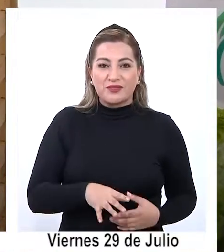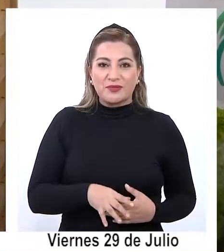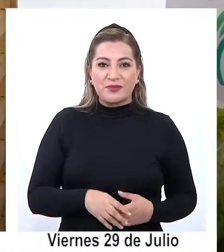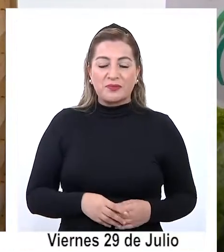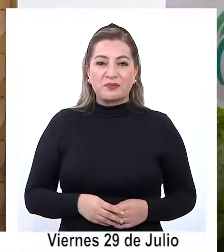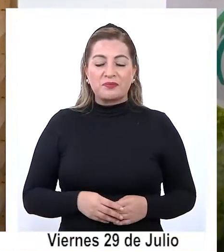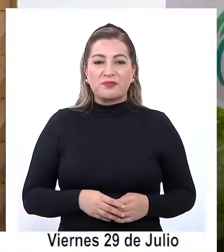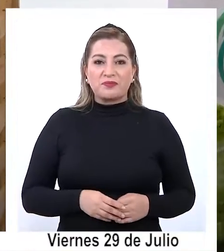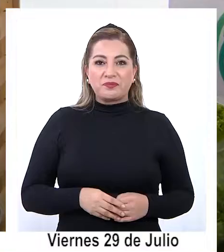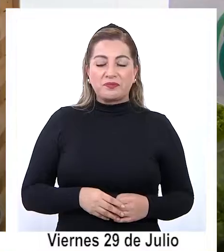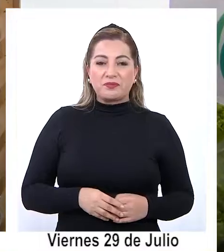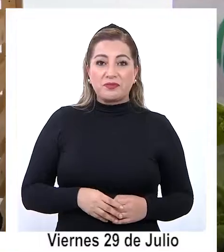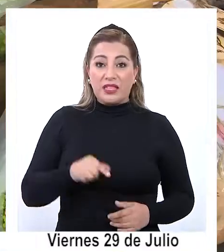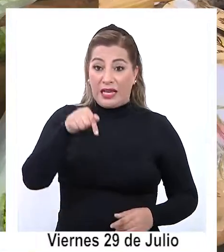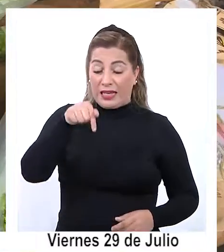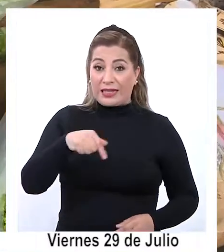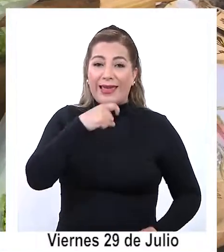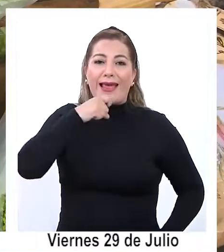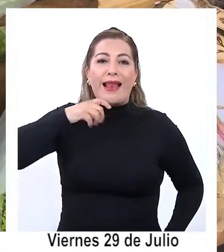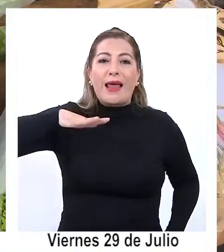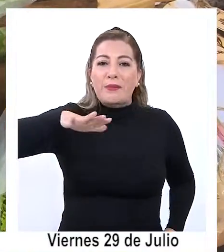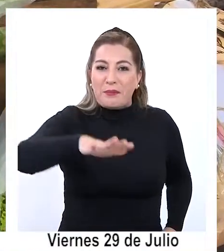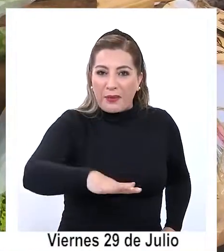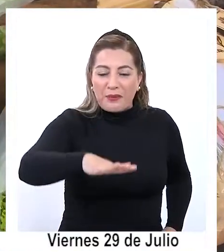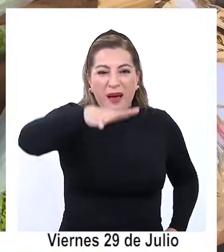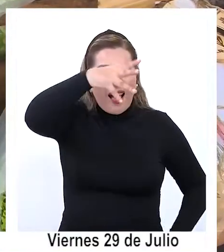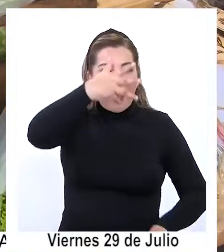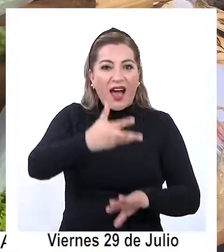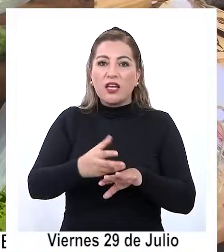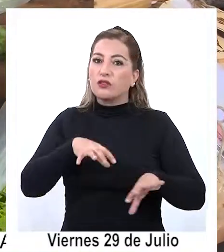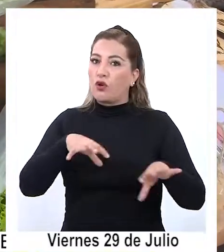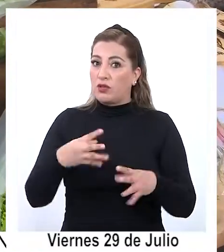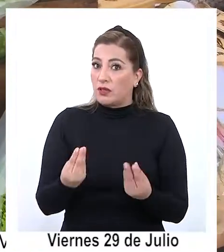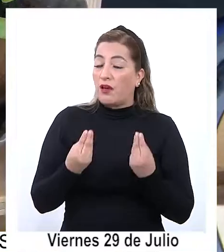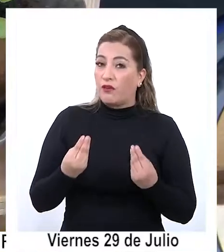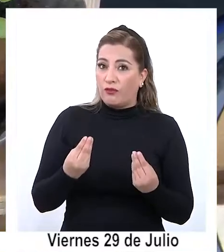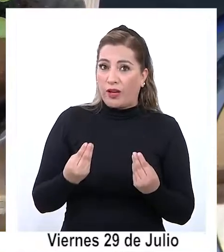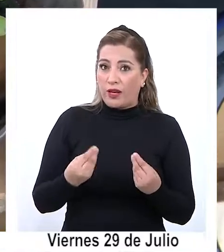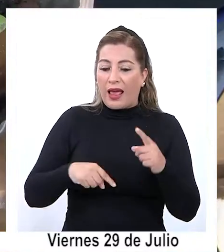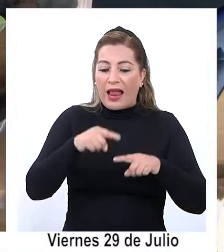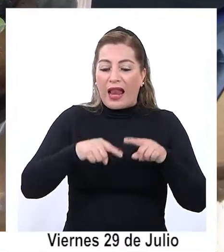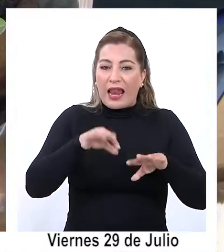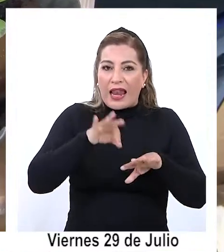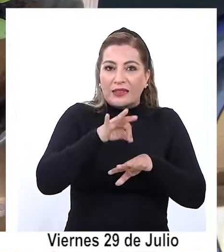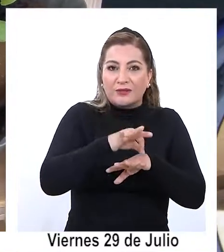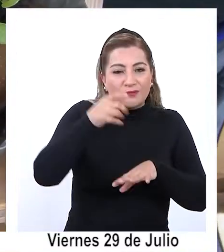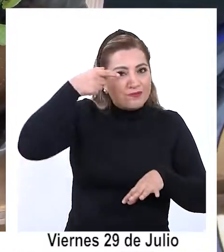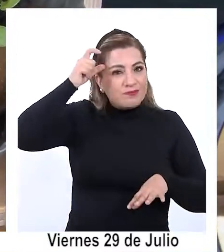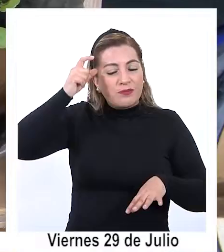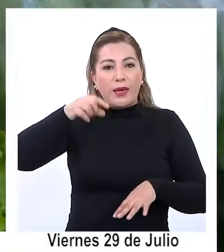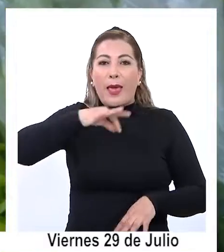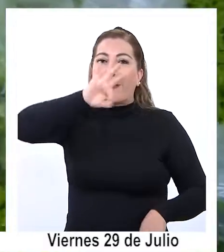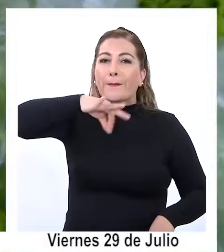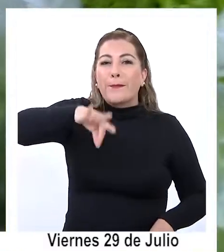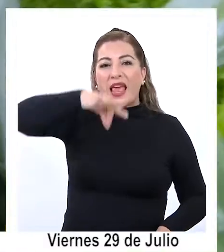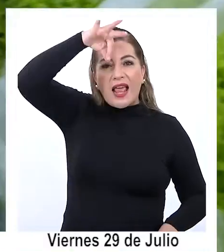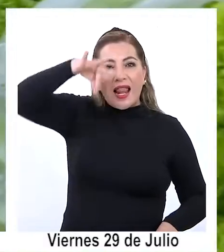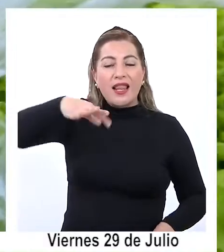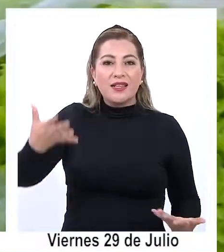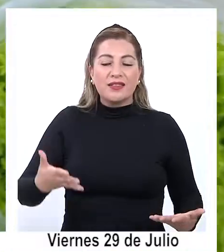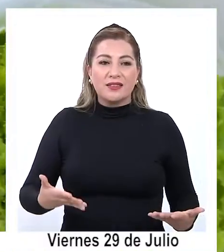que, y sepan que aquí en La Pampa del Tabarugal hay productos buenos, como la agricultura, como pueden ver, la miel,